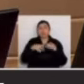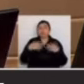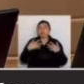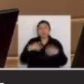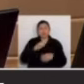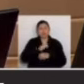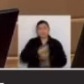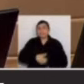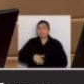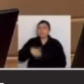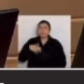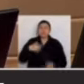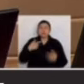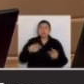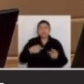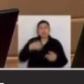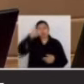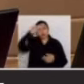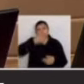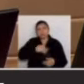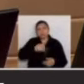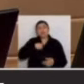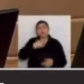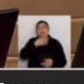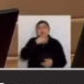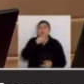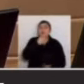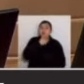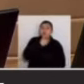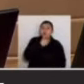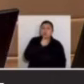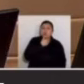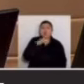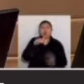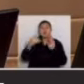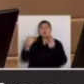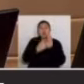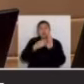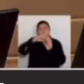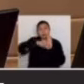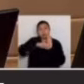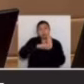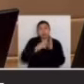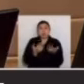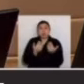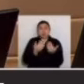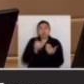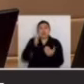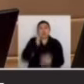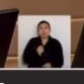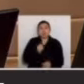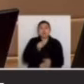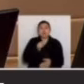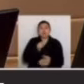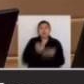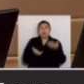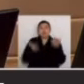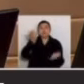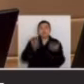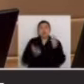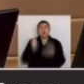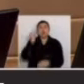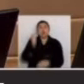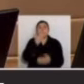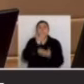presidente, y es lo que me ha convencido, yo que tenía muchas dudas respecto de votar a favor de este proyecto, que es necesario que siempre hayan contrapesos de poder, porque cuando hay mucho